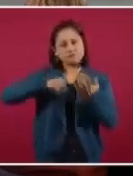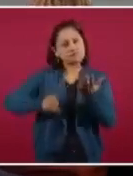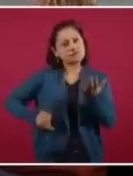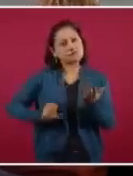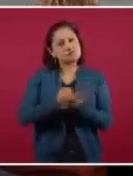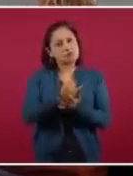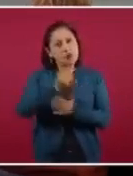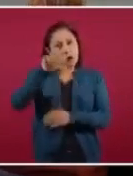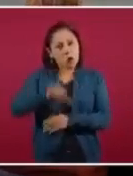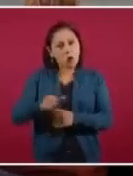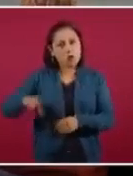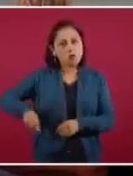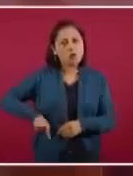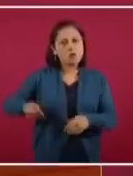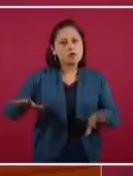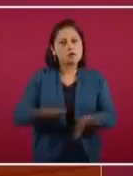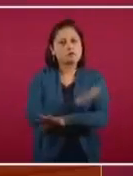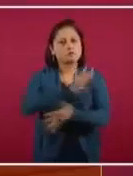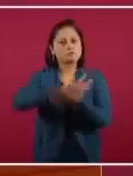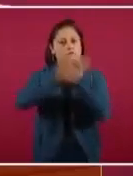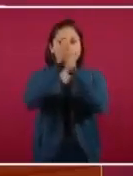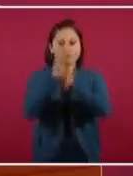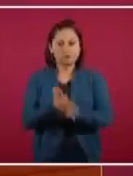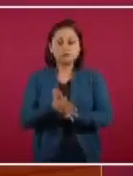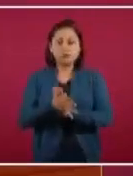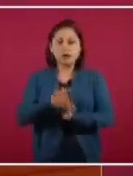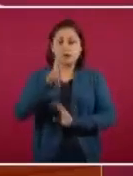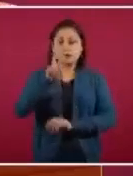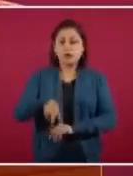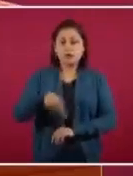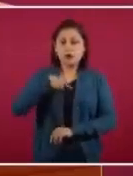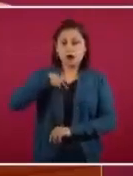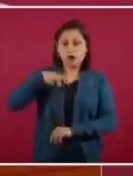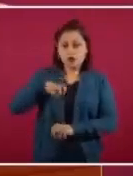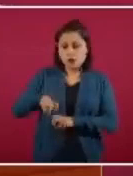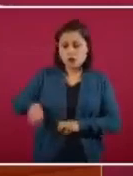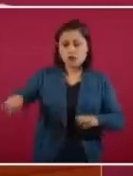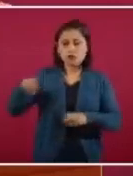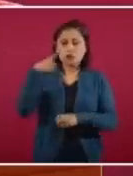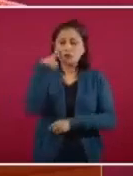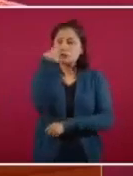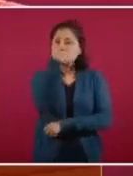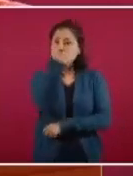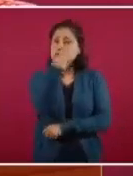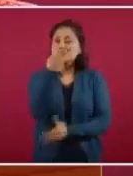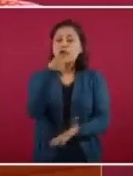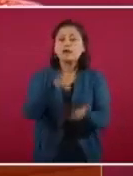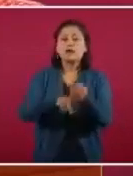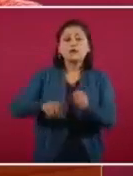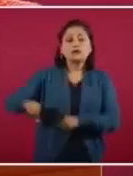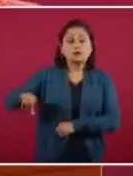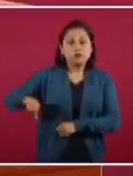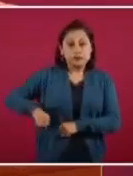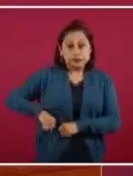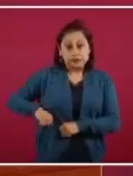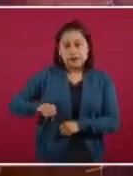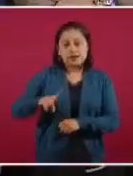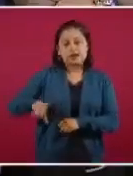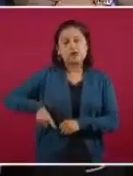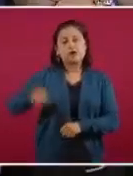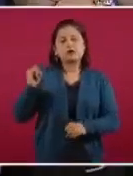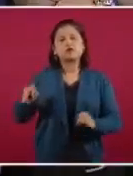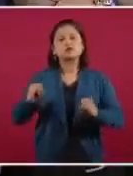es institucional, pero que también es nueva, como es la forma de gobernar México, quiero expresarles que